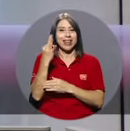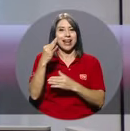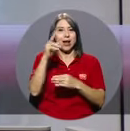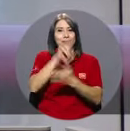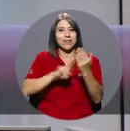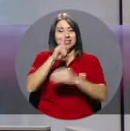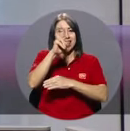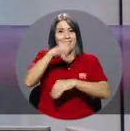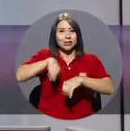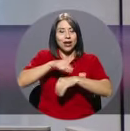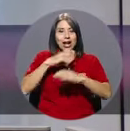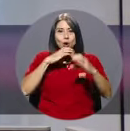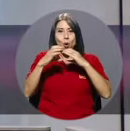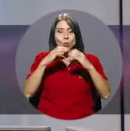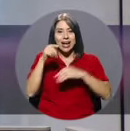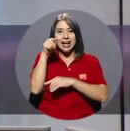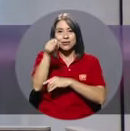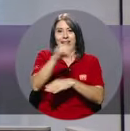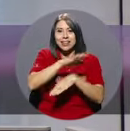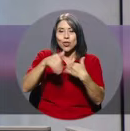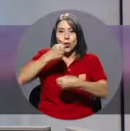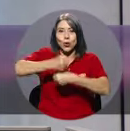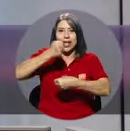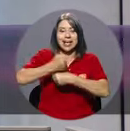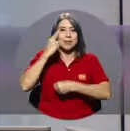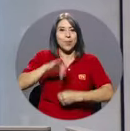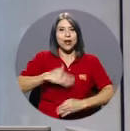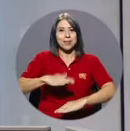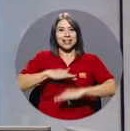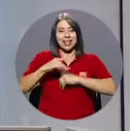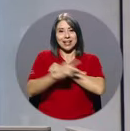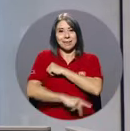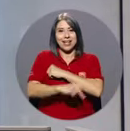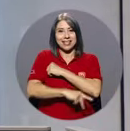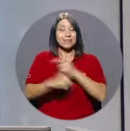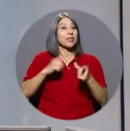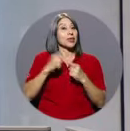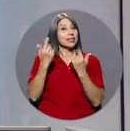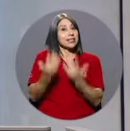de la Universidad Nacional de comunicarle a usted todo lo que hace por el bienestar